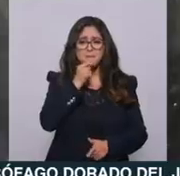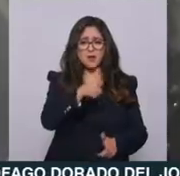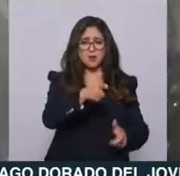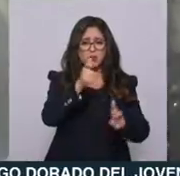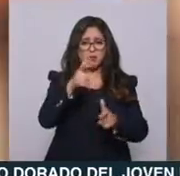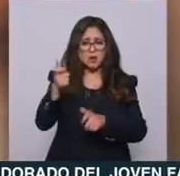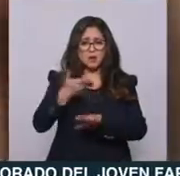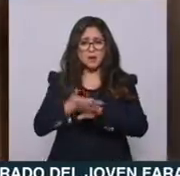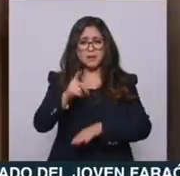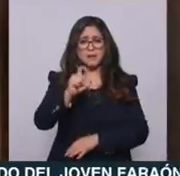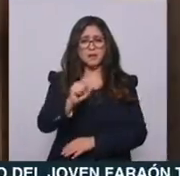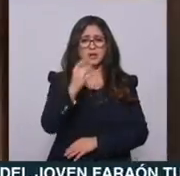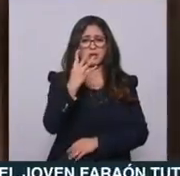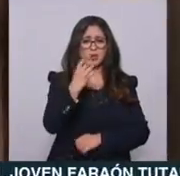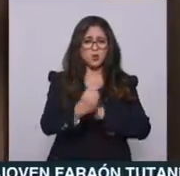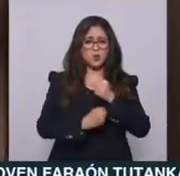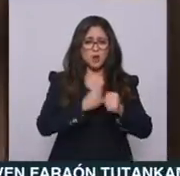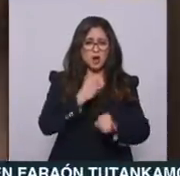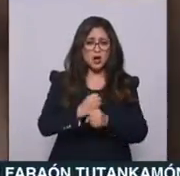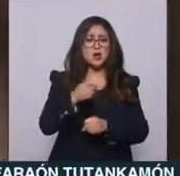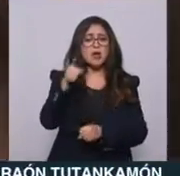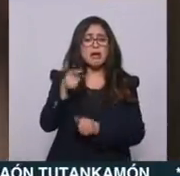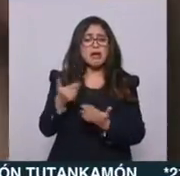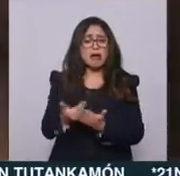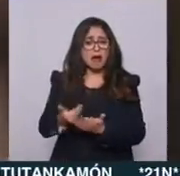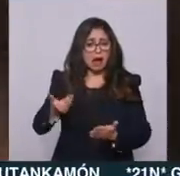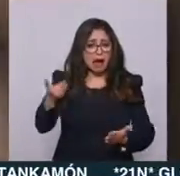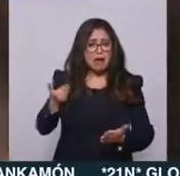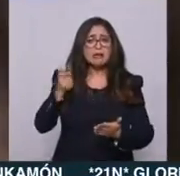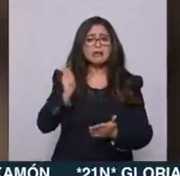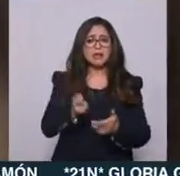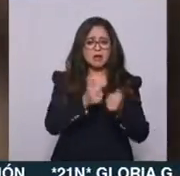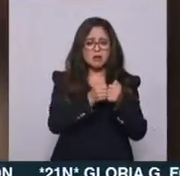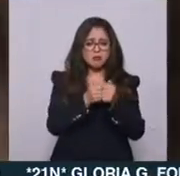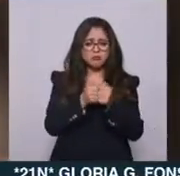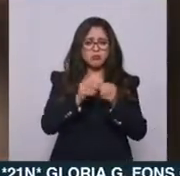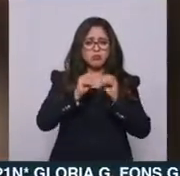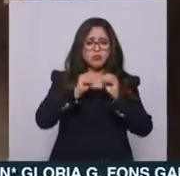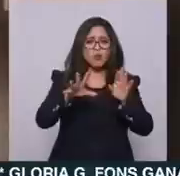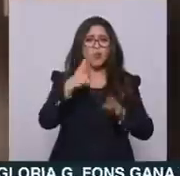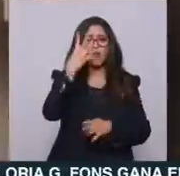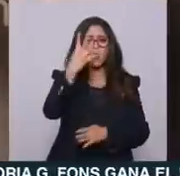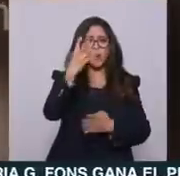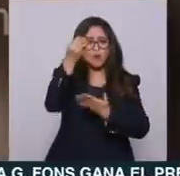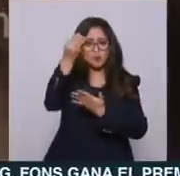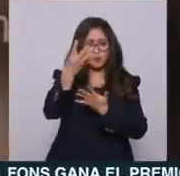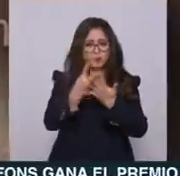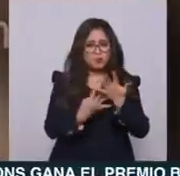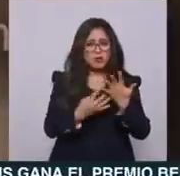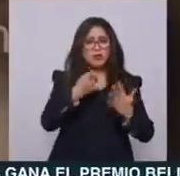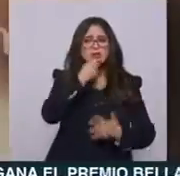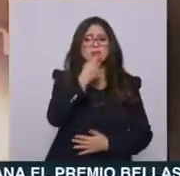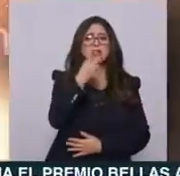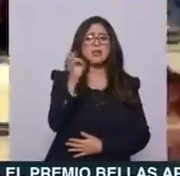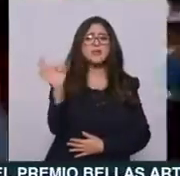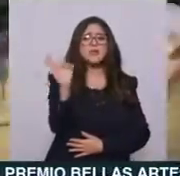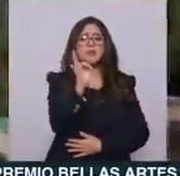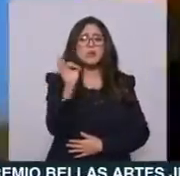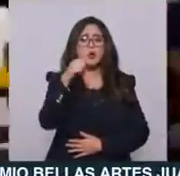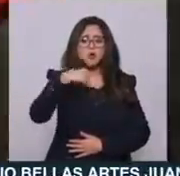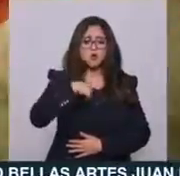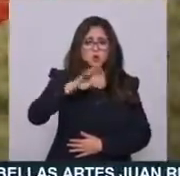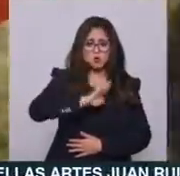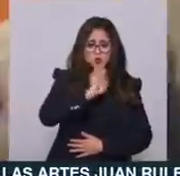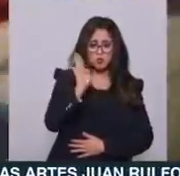24 años. El asesino había escrito antes de actuar un manifiesto de 4 páginas titulado "Probablemente voy a morir hoy".